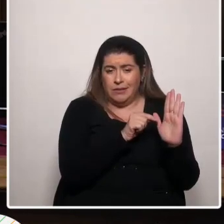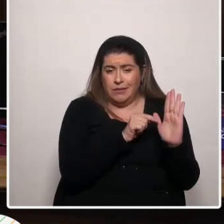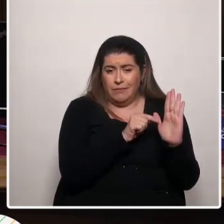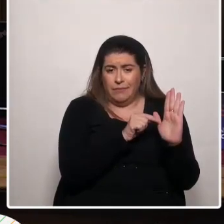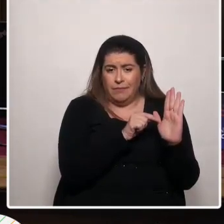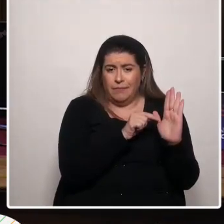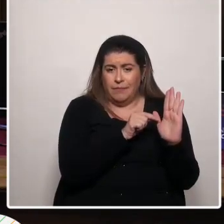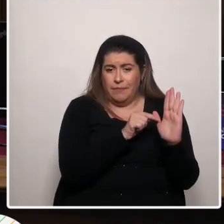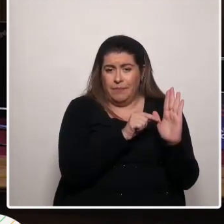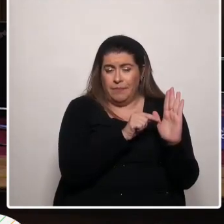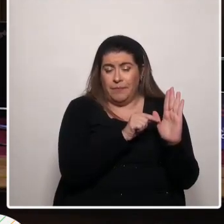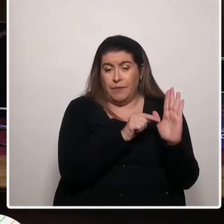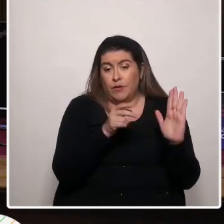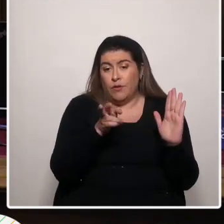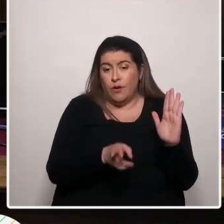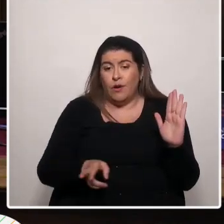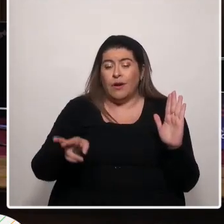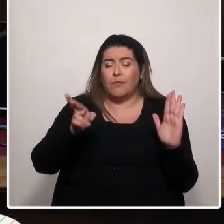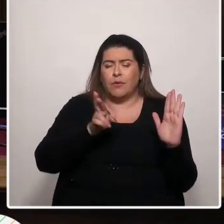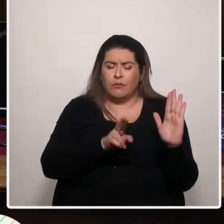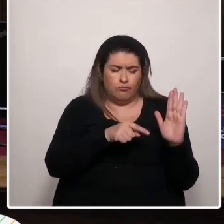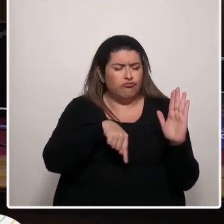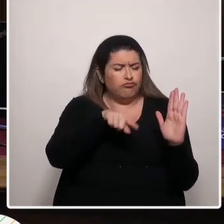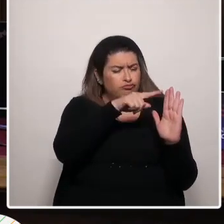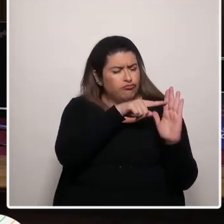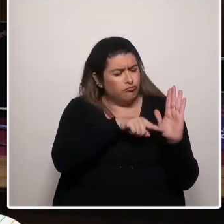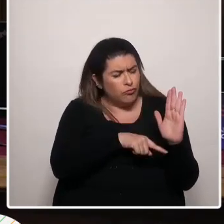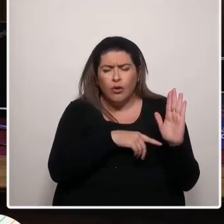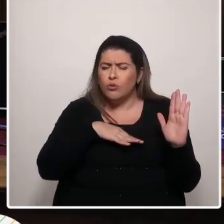que, reitero, parecen suficientes.